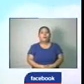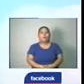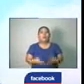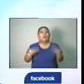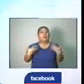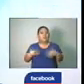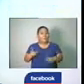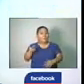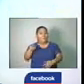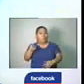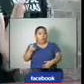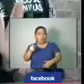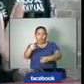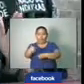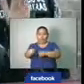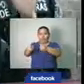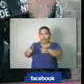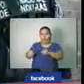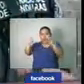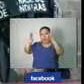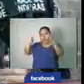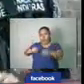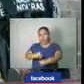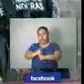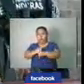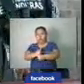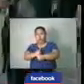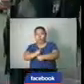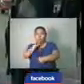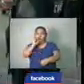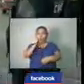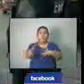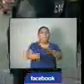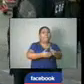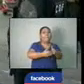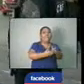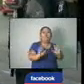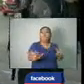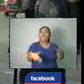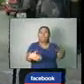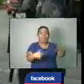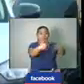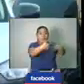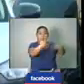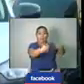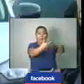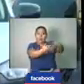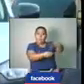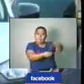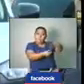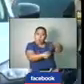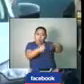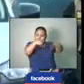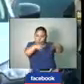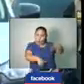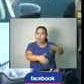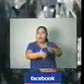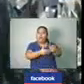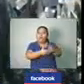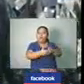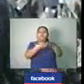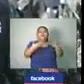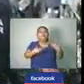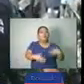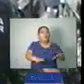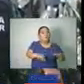Autoridades de la Secretaría de Seguridad anunciaron la entrada en vigencia del estado de excepción desde hoy, tras ser